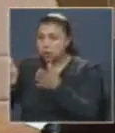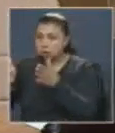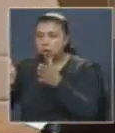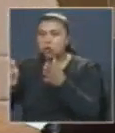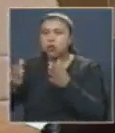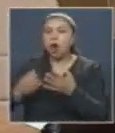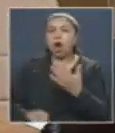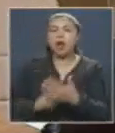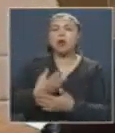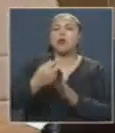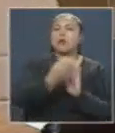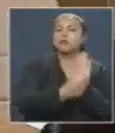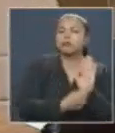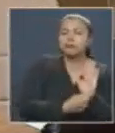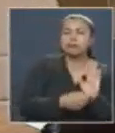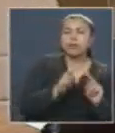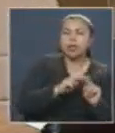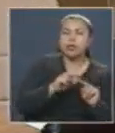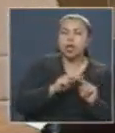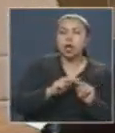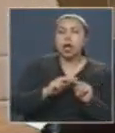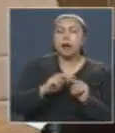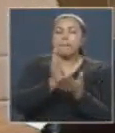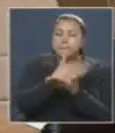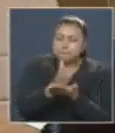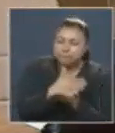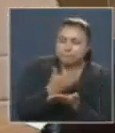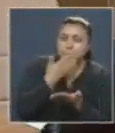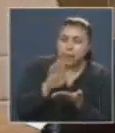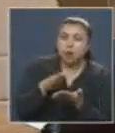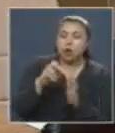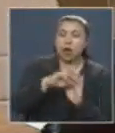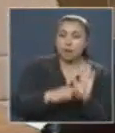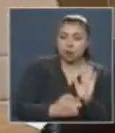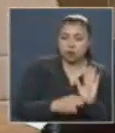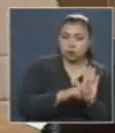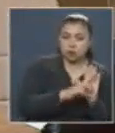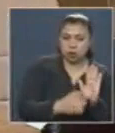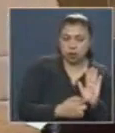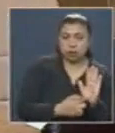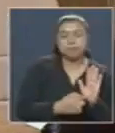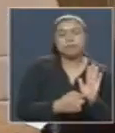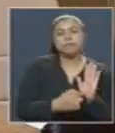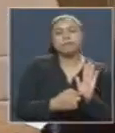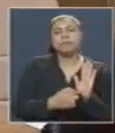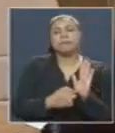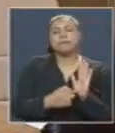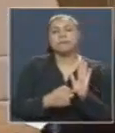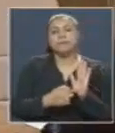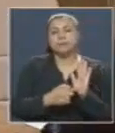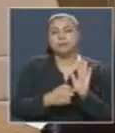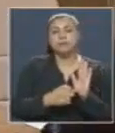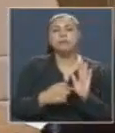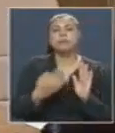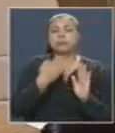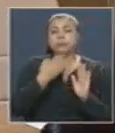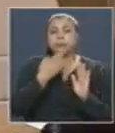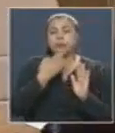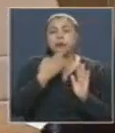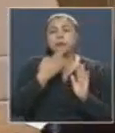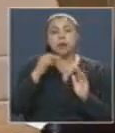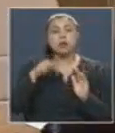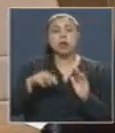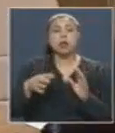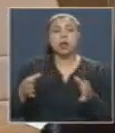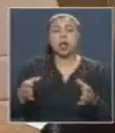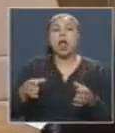a las nuevas propuestas que se hagan para perfeccionar este proyecto, se dé en el marco de lo que nuestro partido,